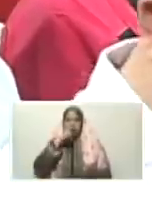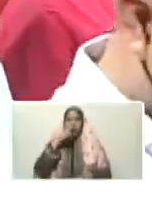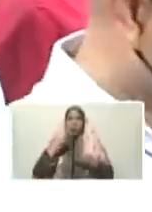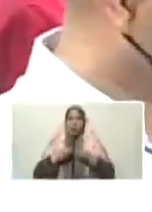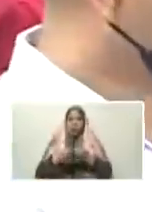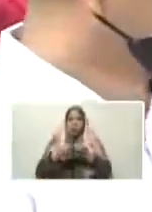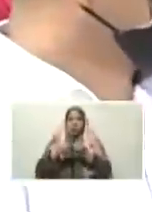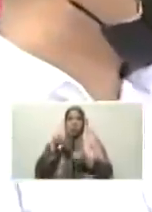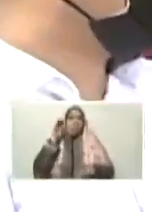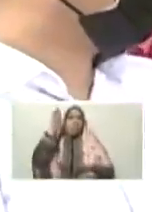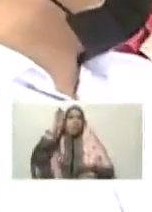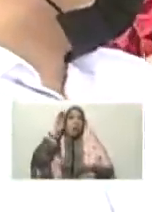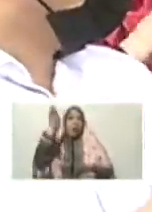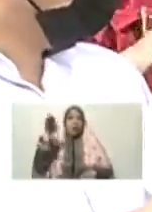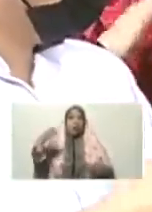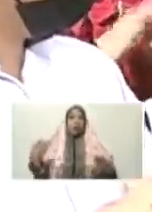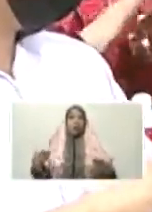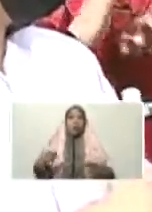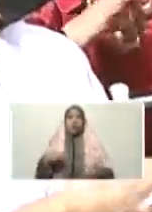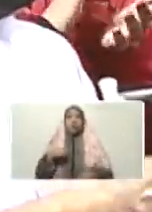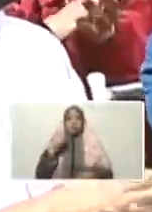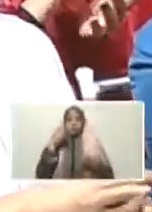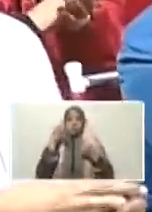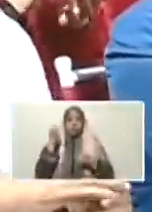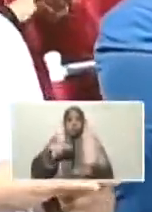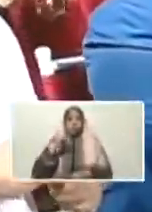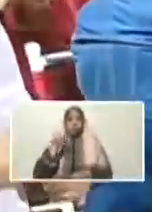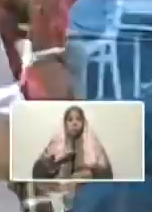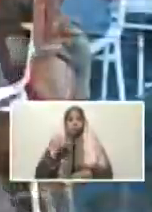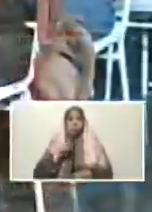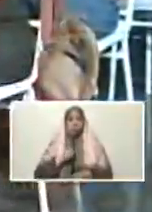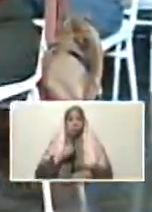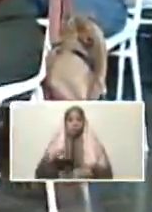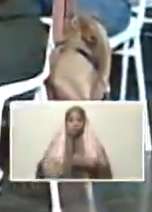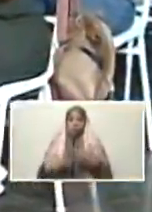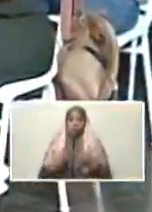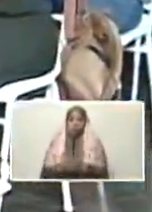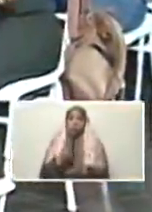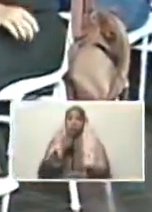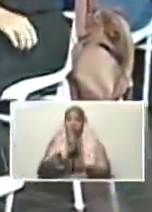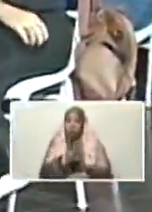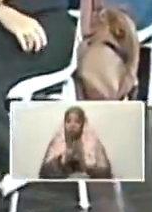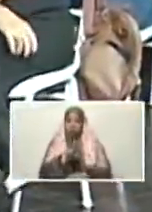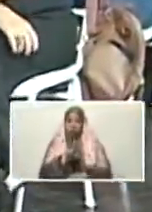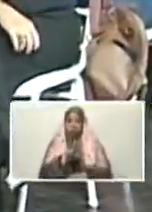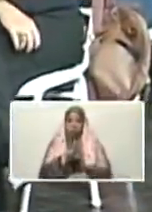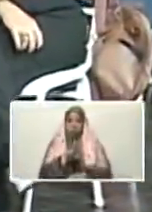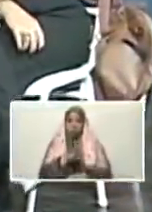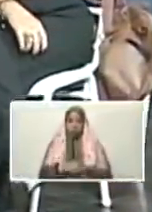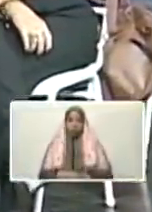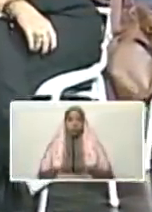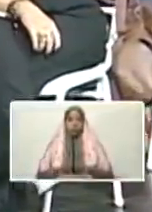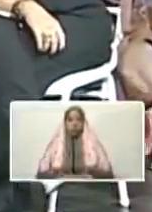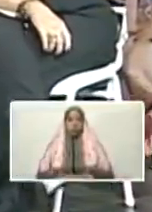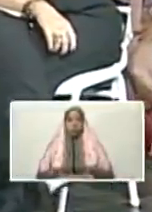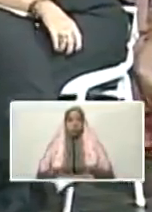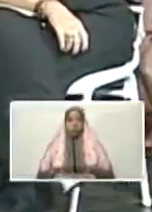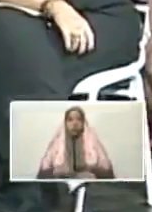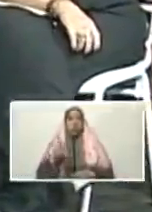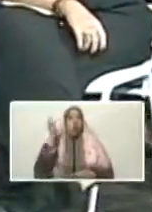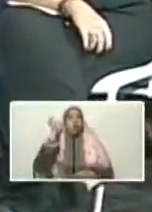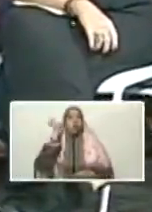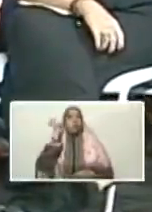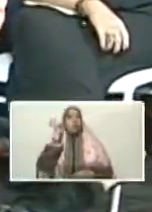dijo y yo dije mira ahí está la r convertir en mujer